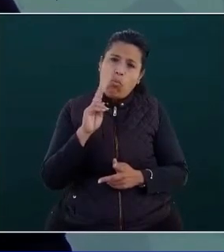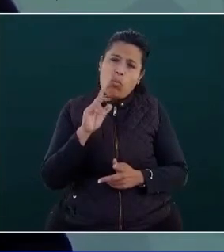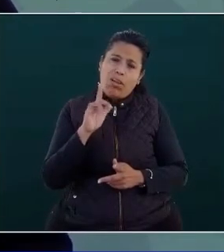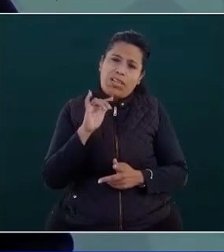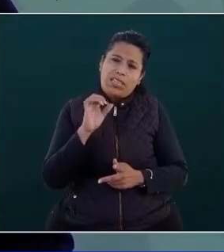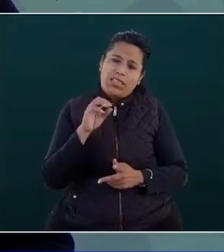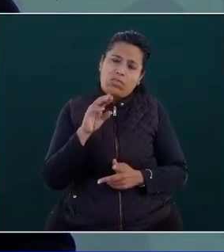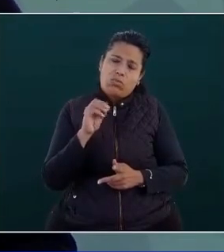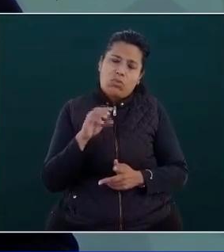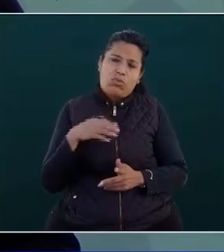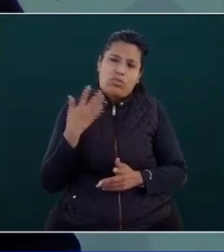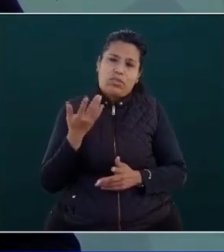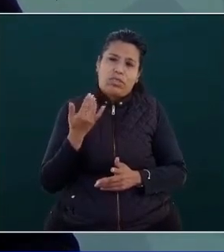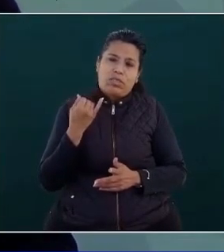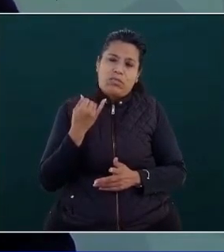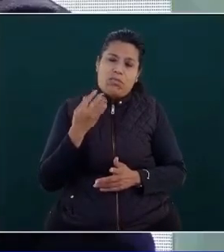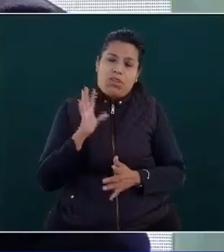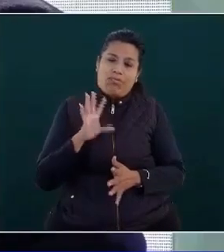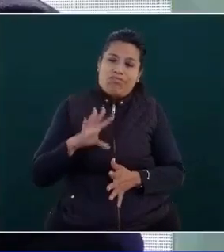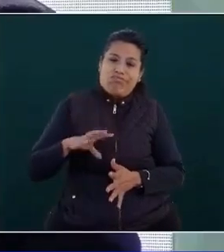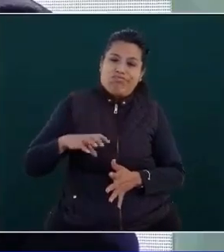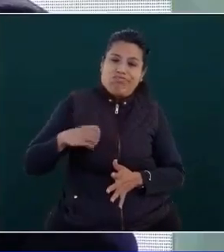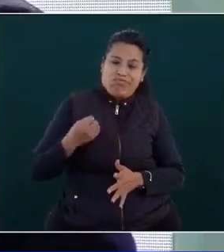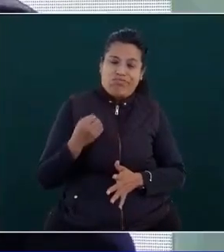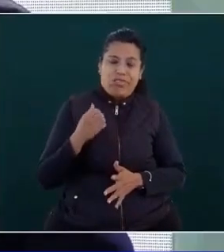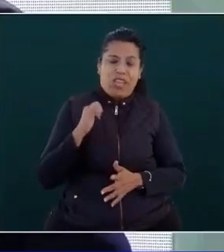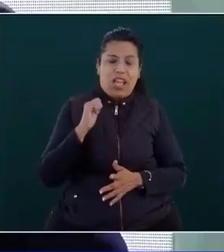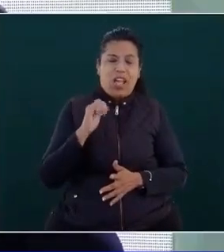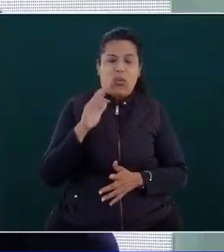el autoritarismo,